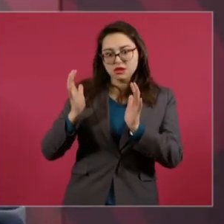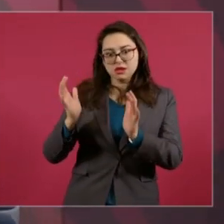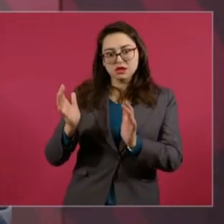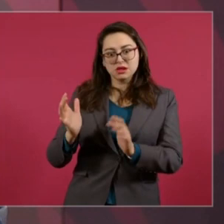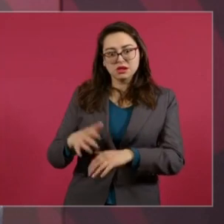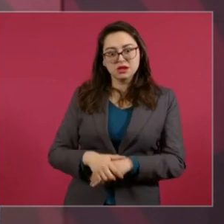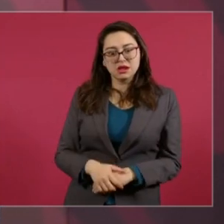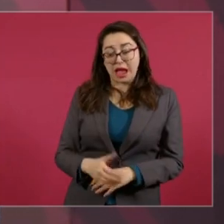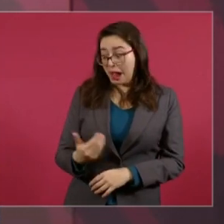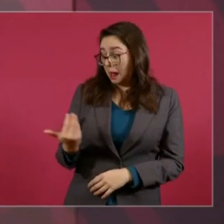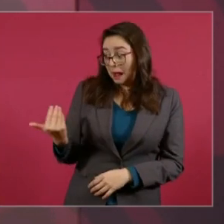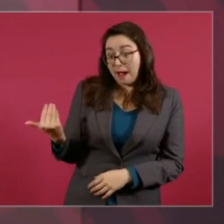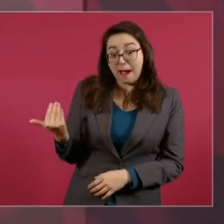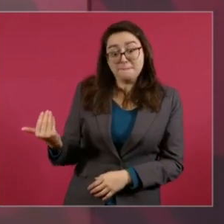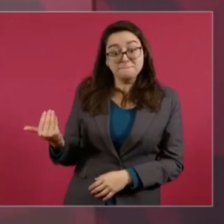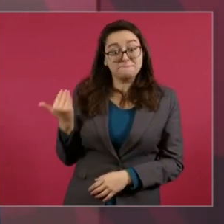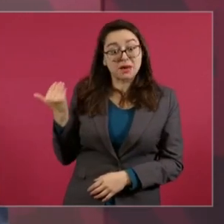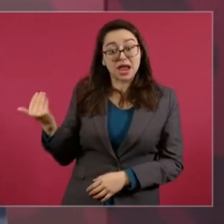Sí, en